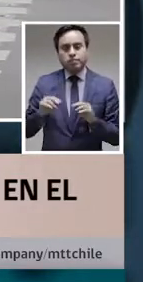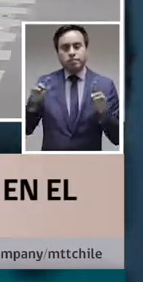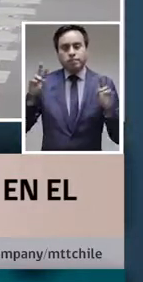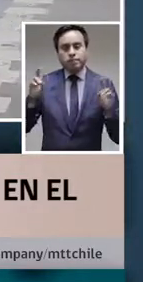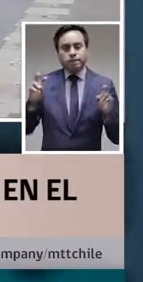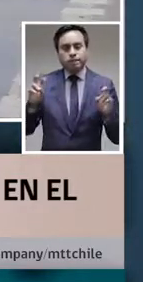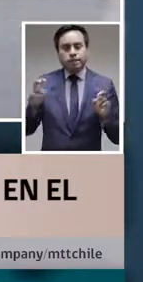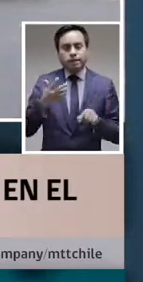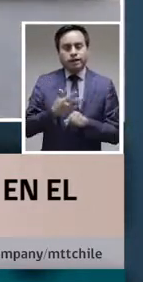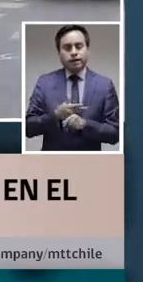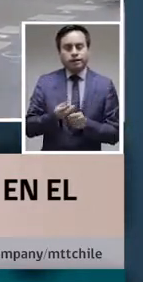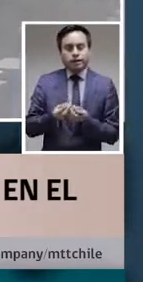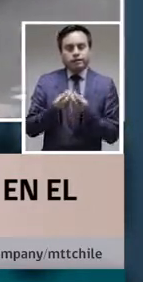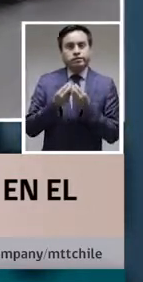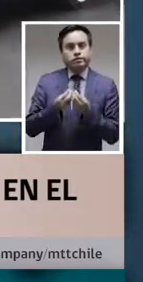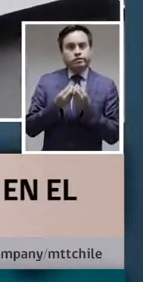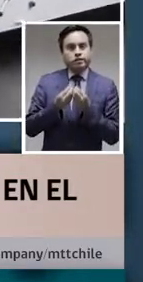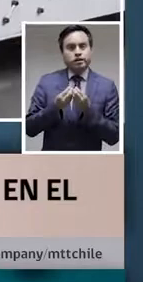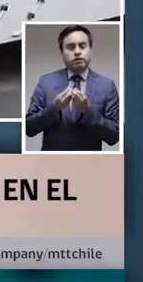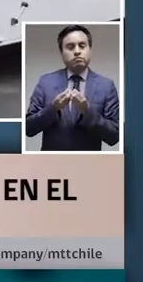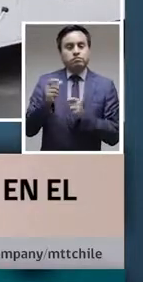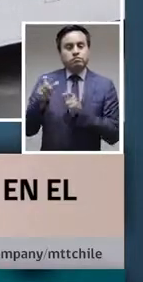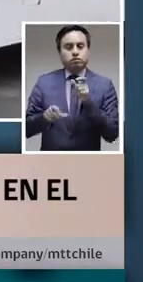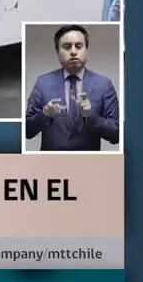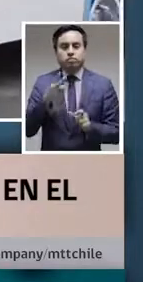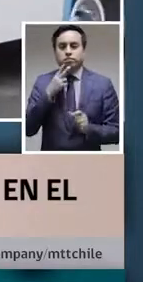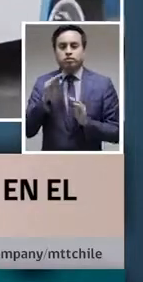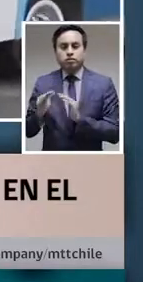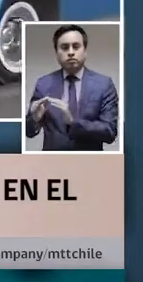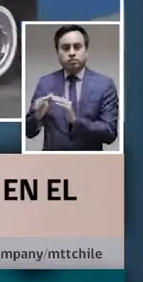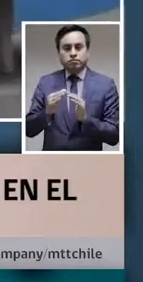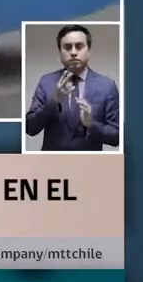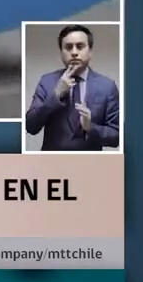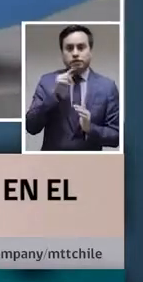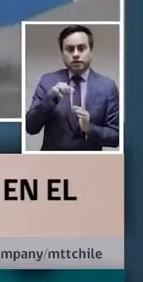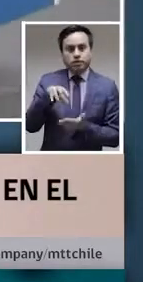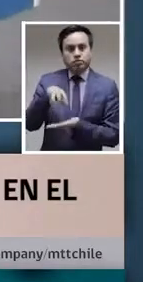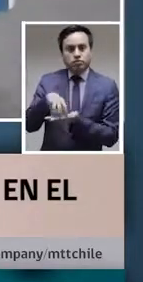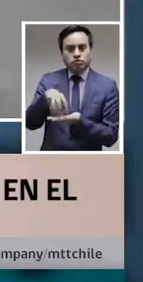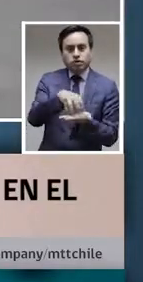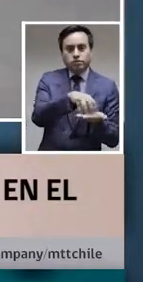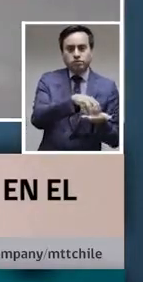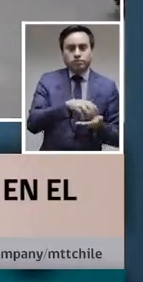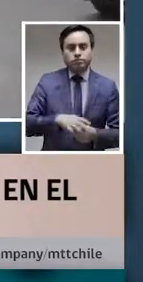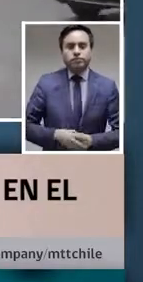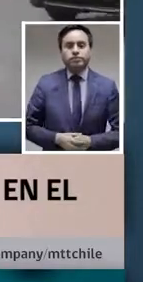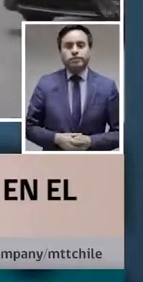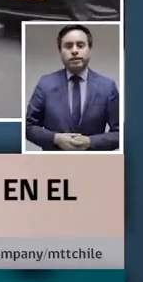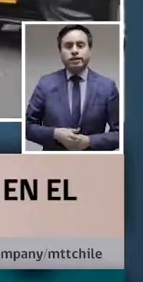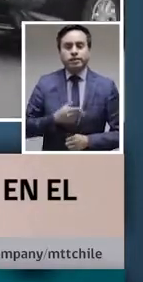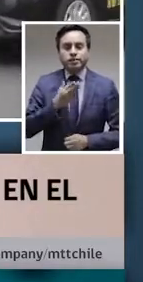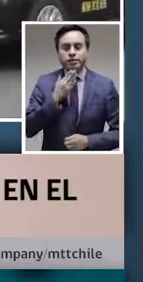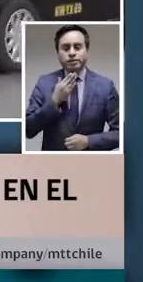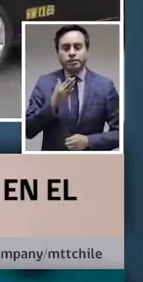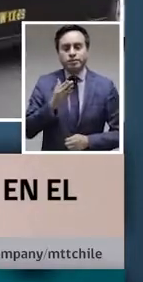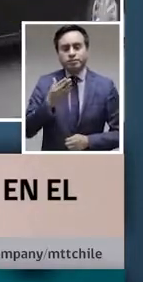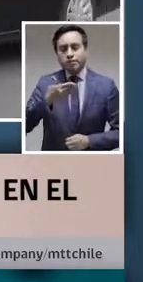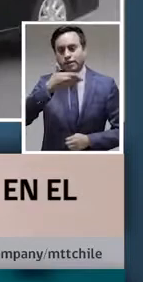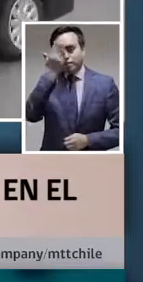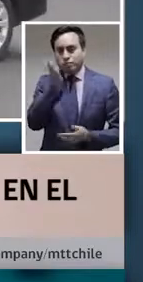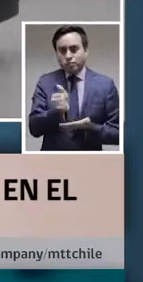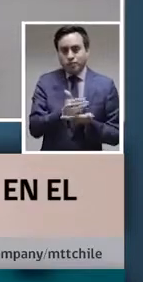la densidad y la cantidad de habitantes en esa zona. Tenemos planes maestros